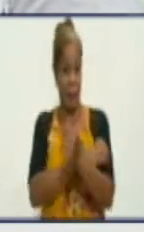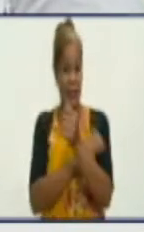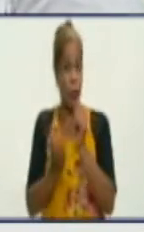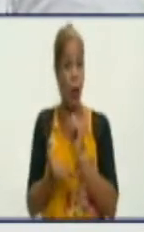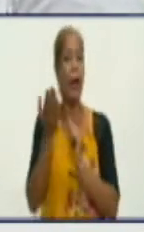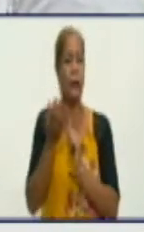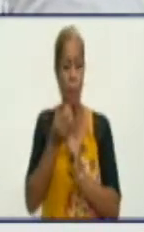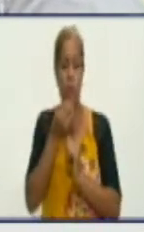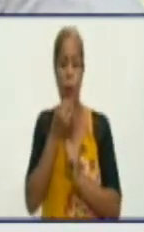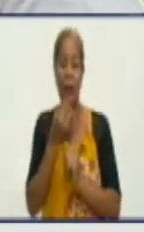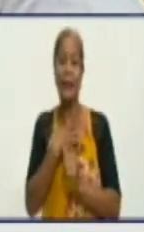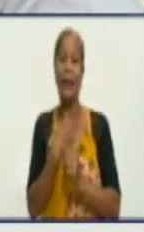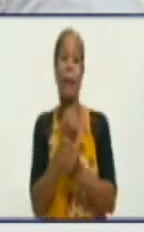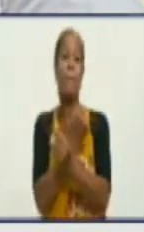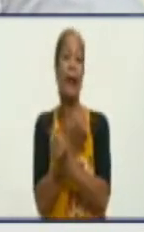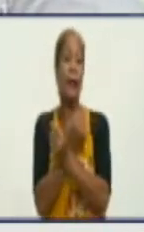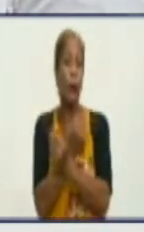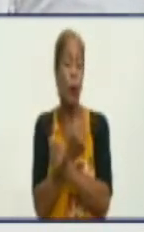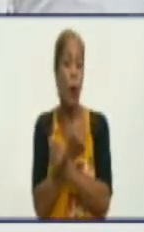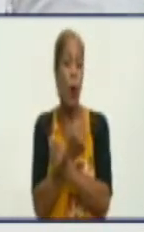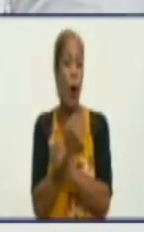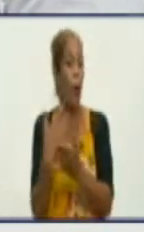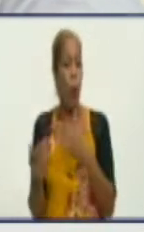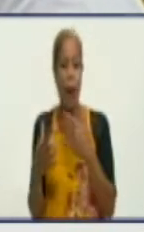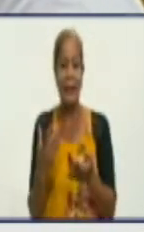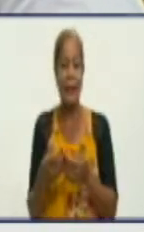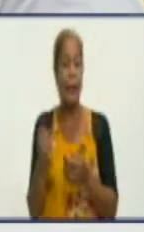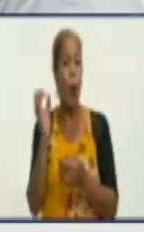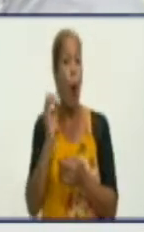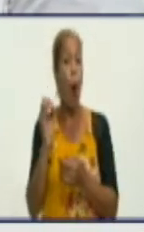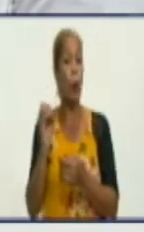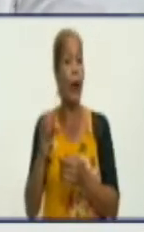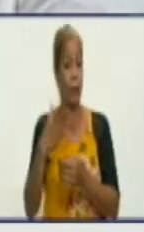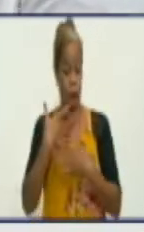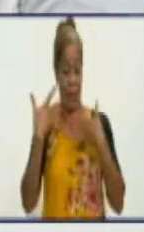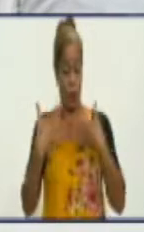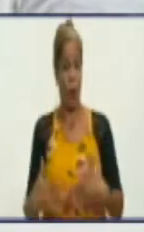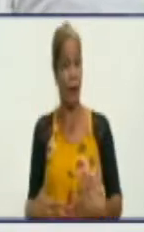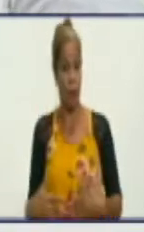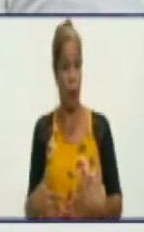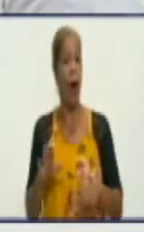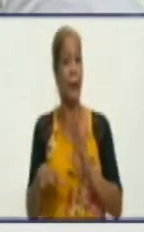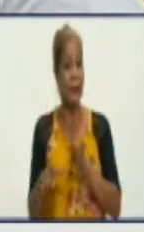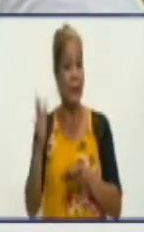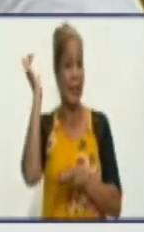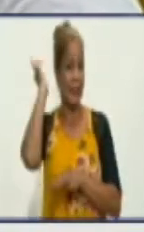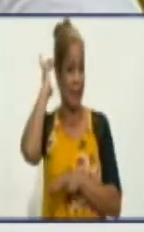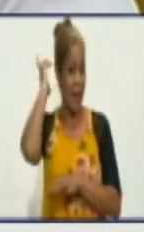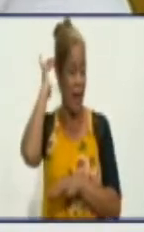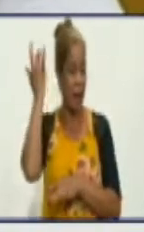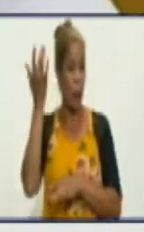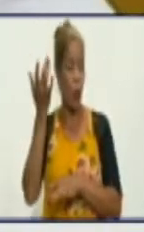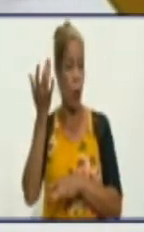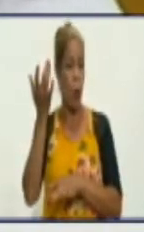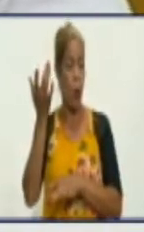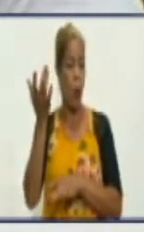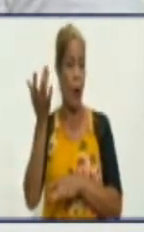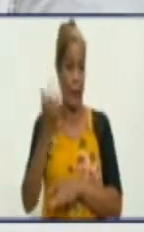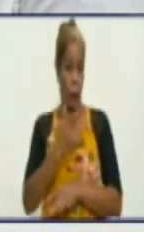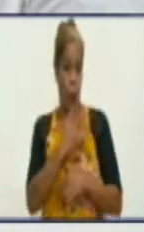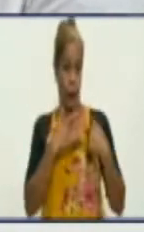Una complicación a uno de estos órganos sería fatal para un paciente. Por eso hay que tratar de que siempre nuestra cifra de tensión arterial, si eres ya